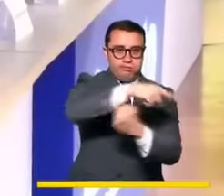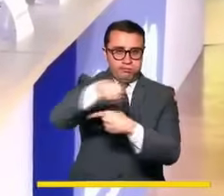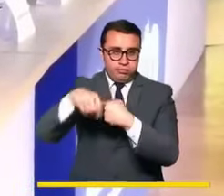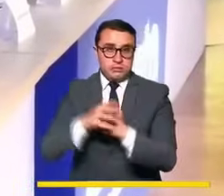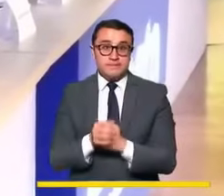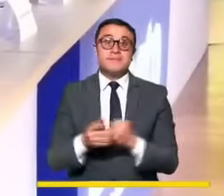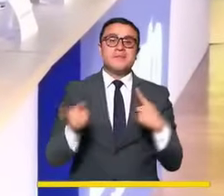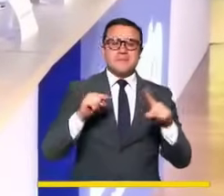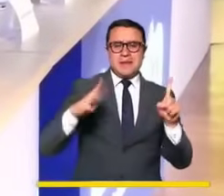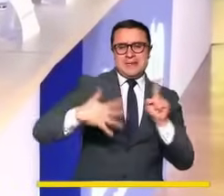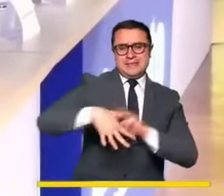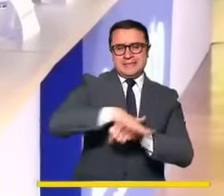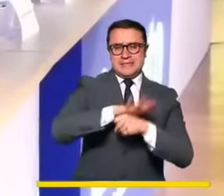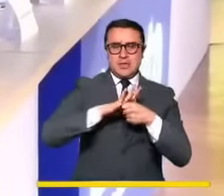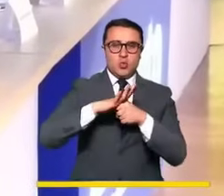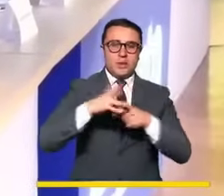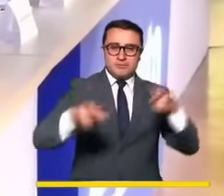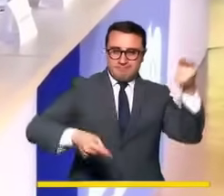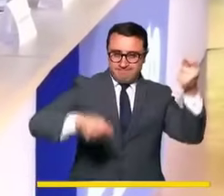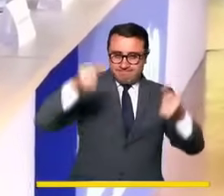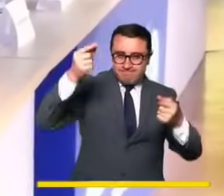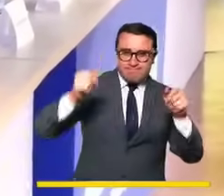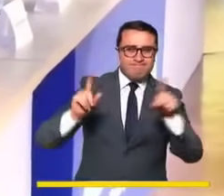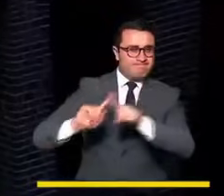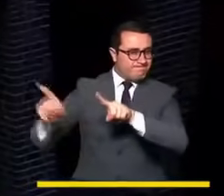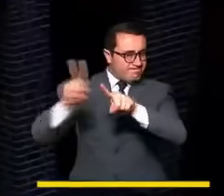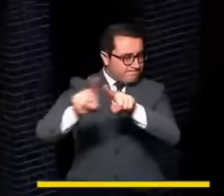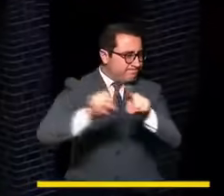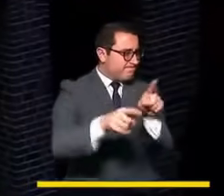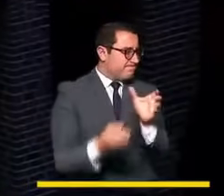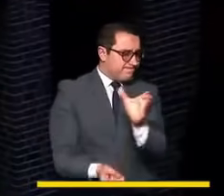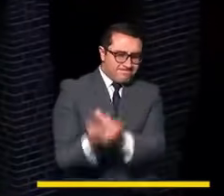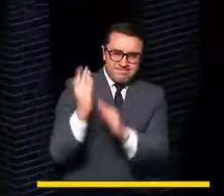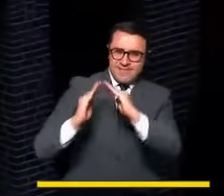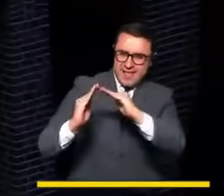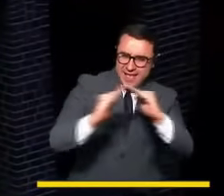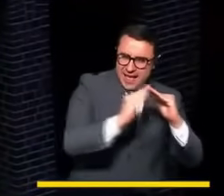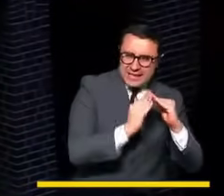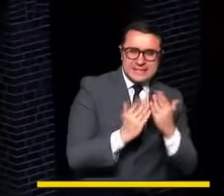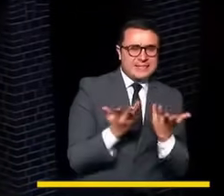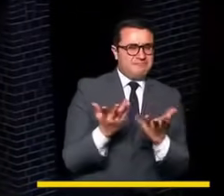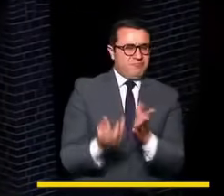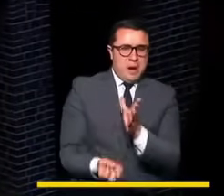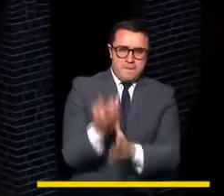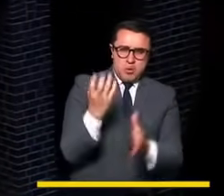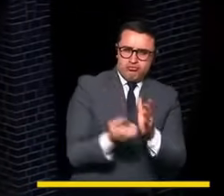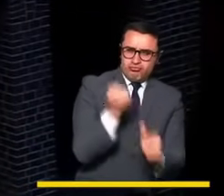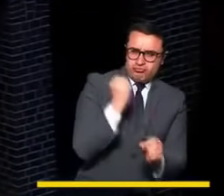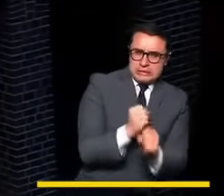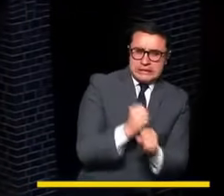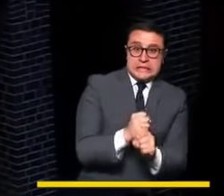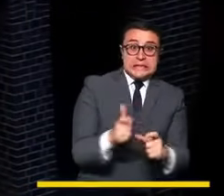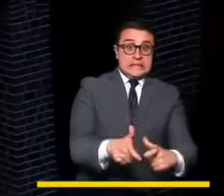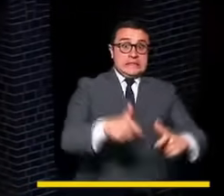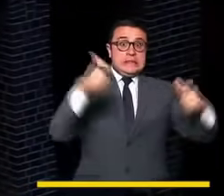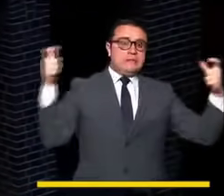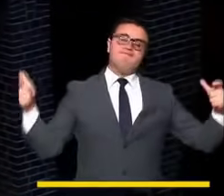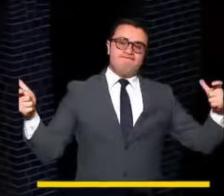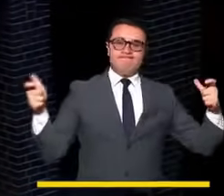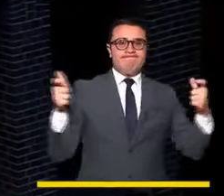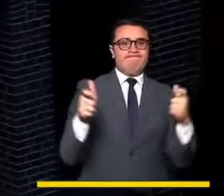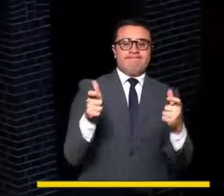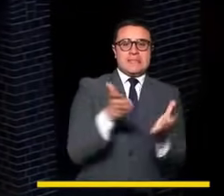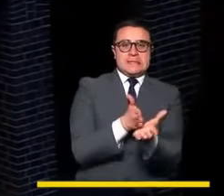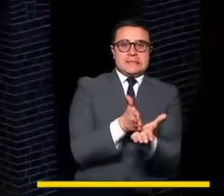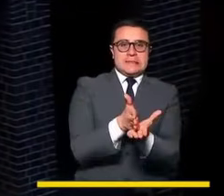consumo de los hogares, la producción. Y esto ha mitigado el